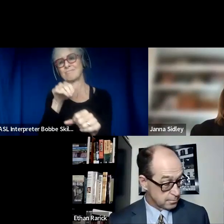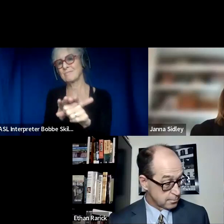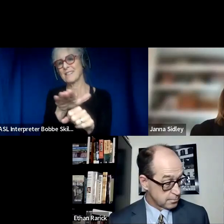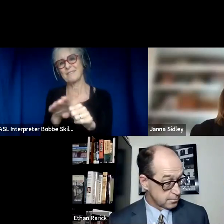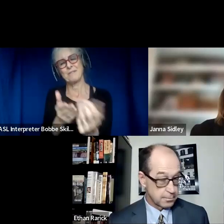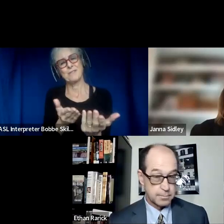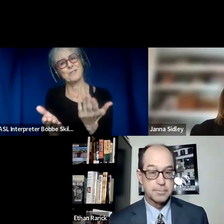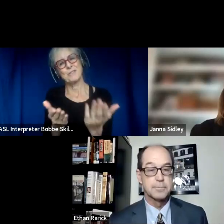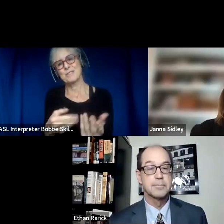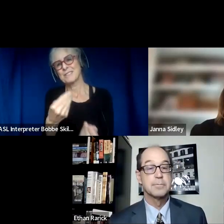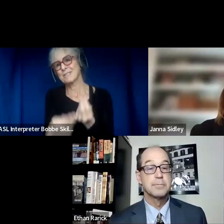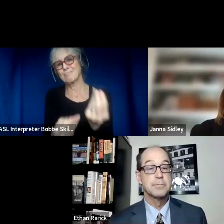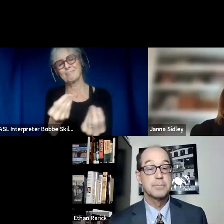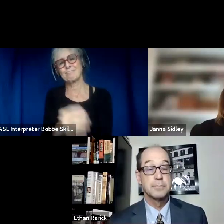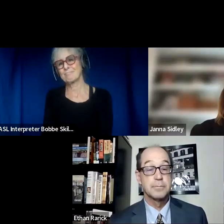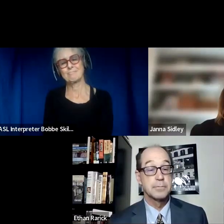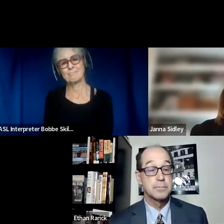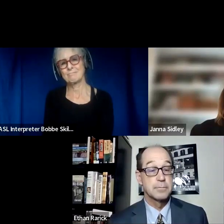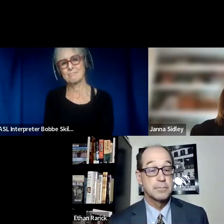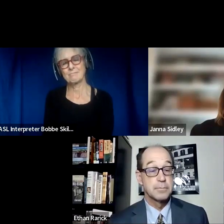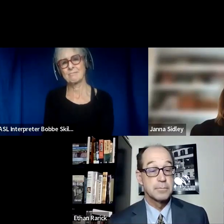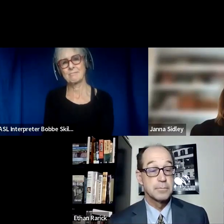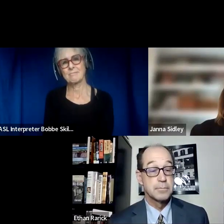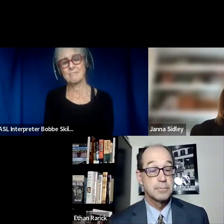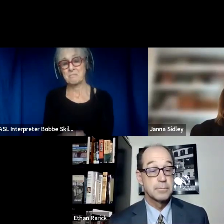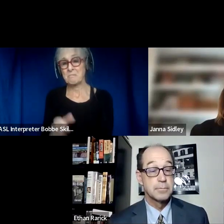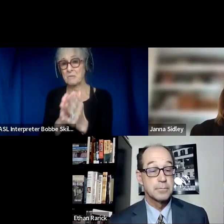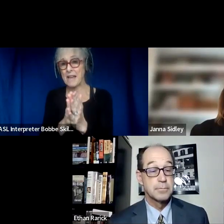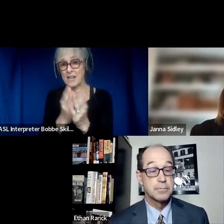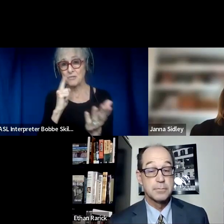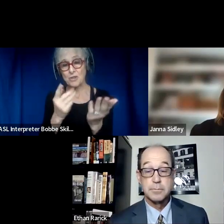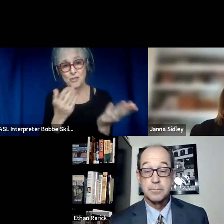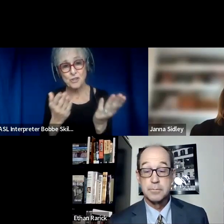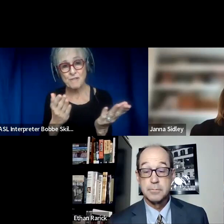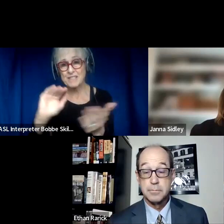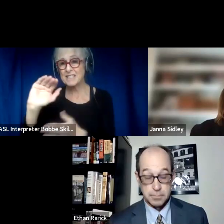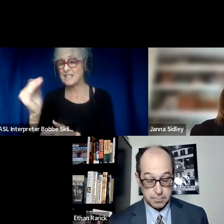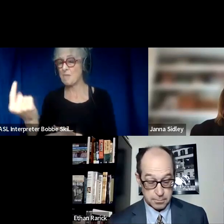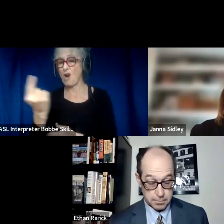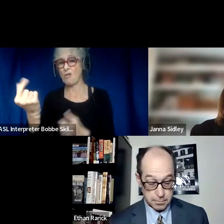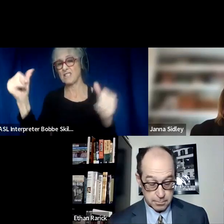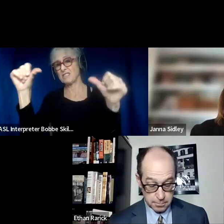y siempre se les niegan. La desigualdad es una realidad. La desigualdad sí